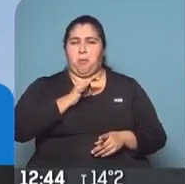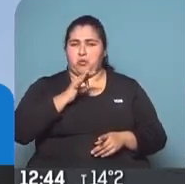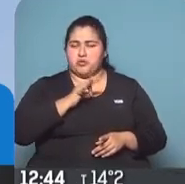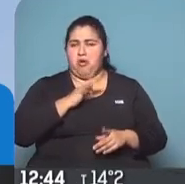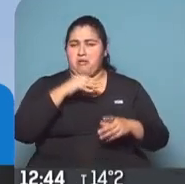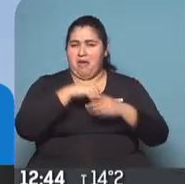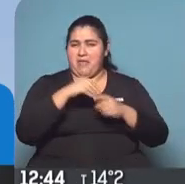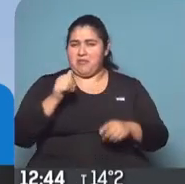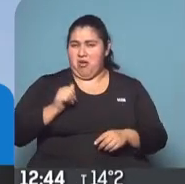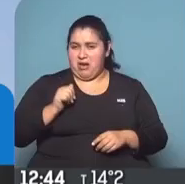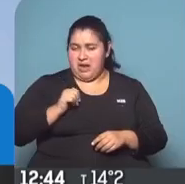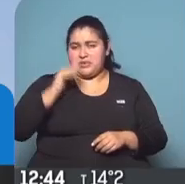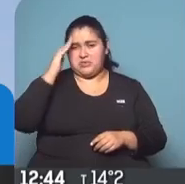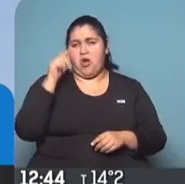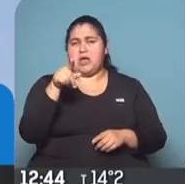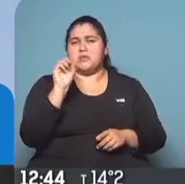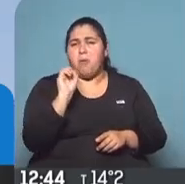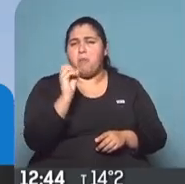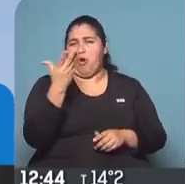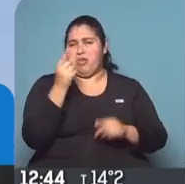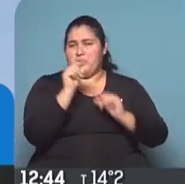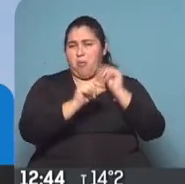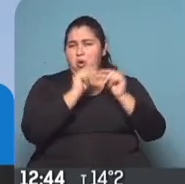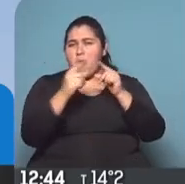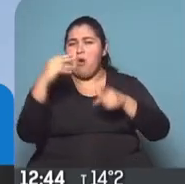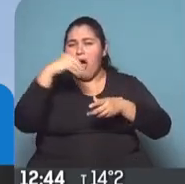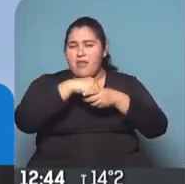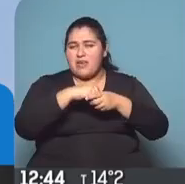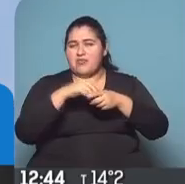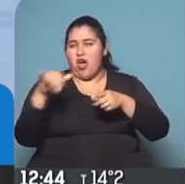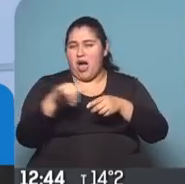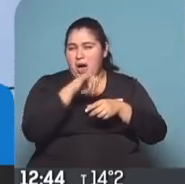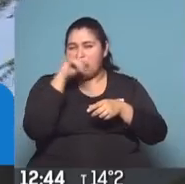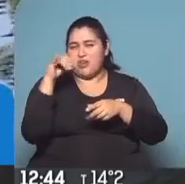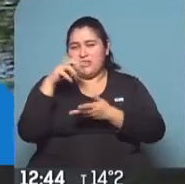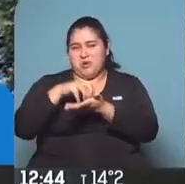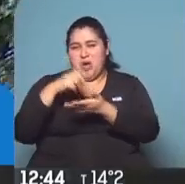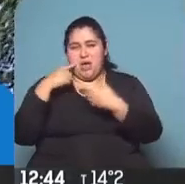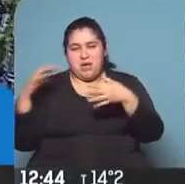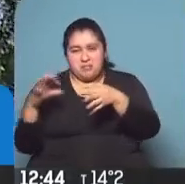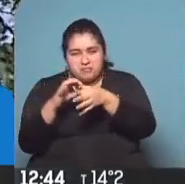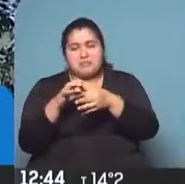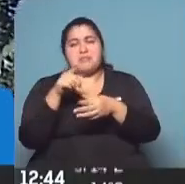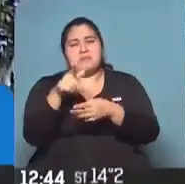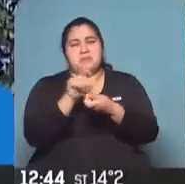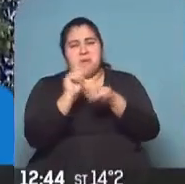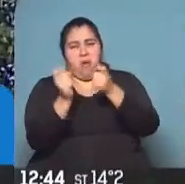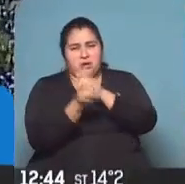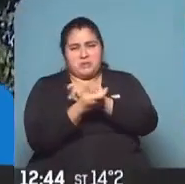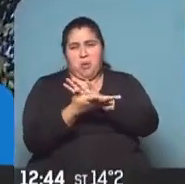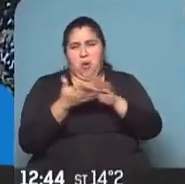tengos son poder pensar entente con migrantes labios el ejército y convertidos en votos